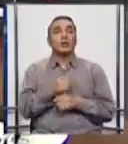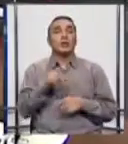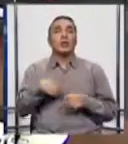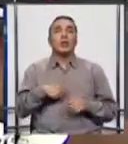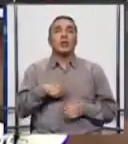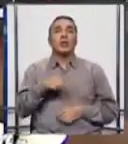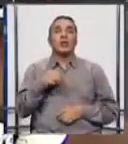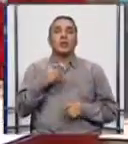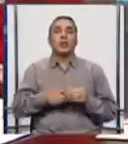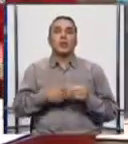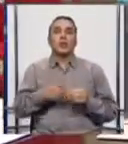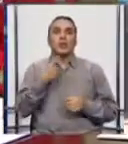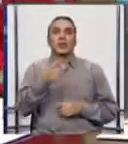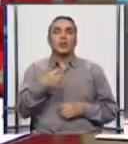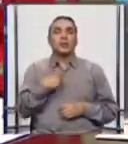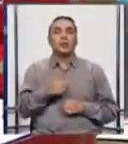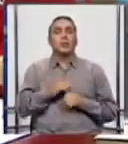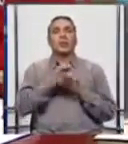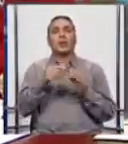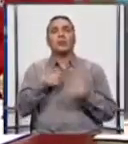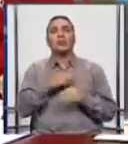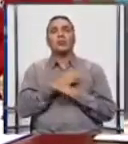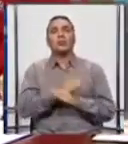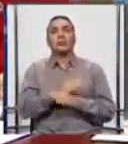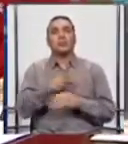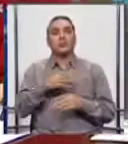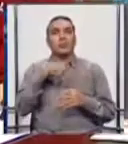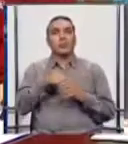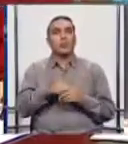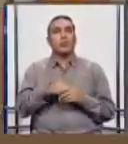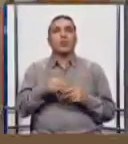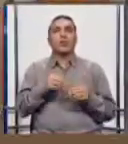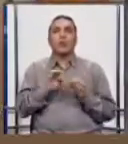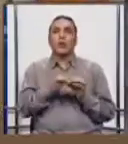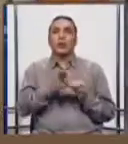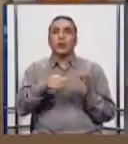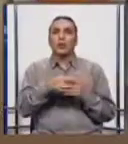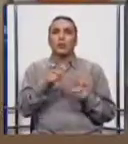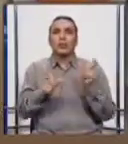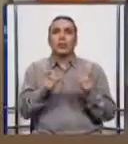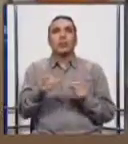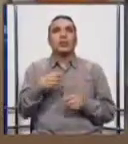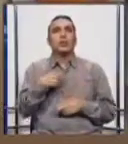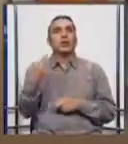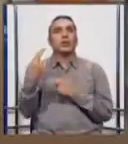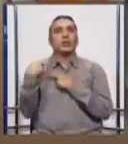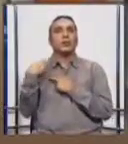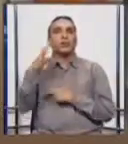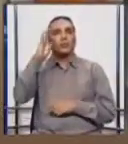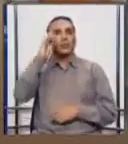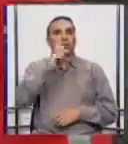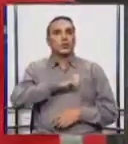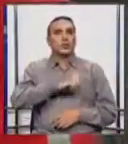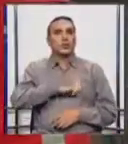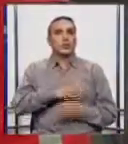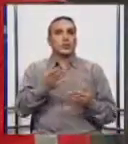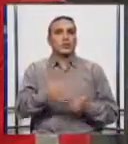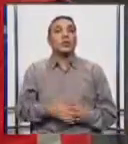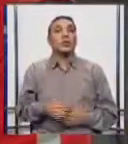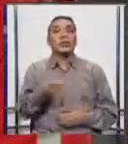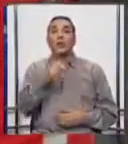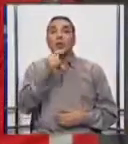metropolitano de quito aclaró que la protección interna y el mantenimiento del orden público es responsabilidad de la policía nacional la